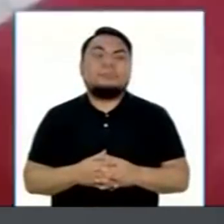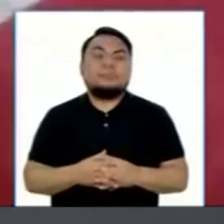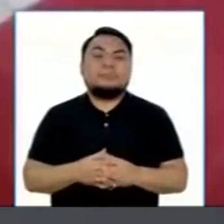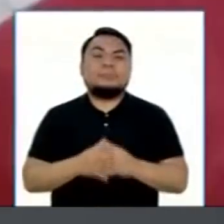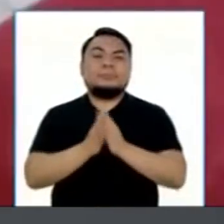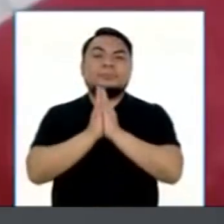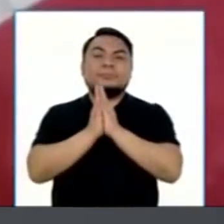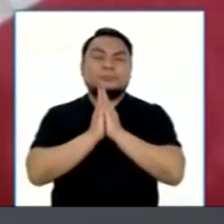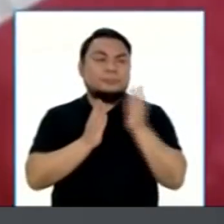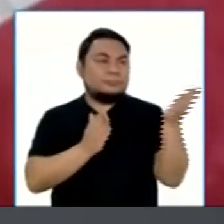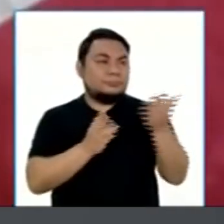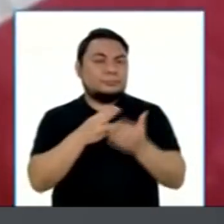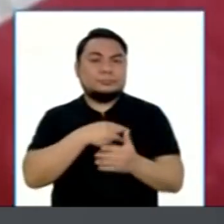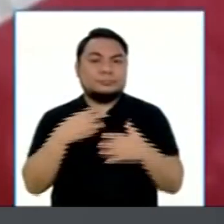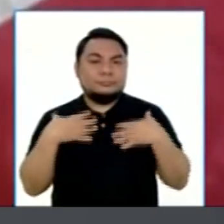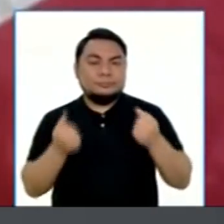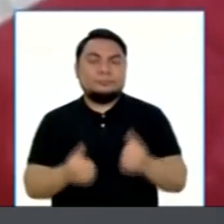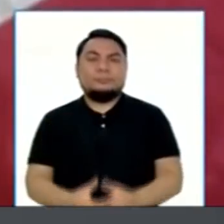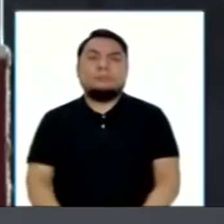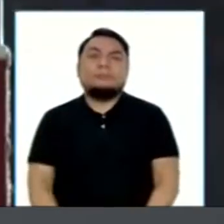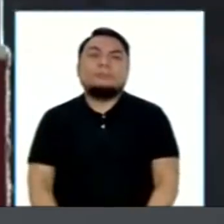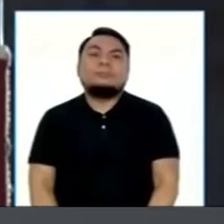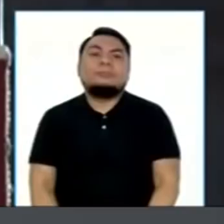Por favor, ministra de Salud.